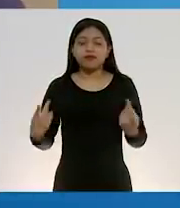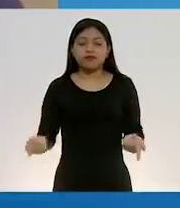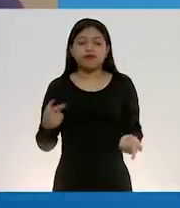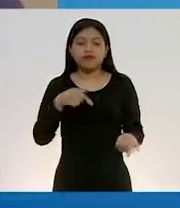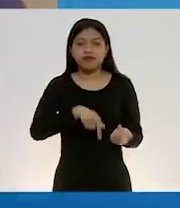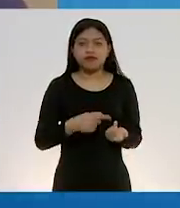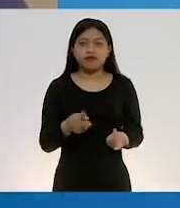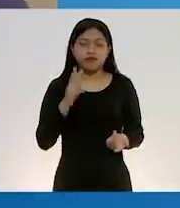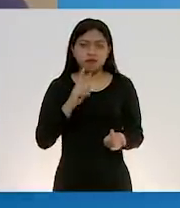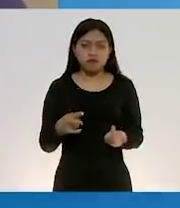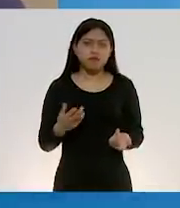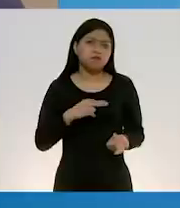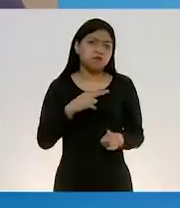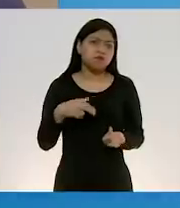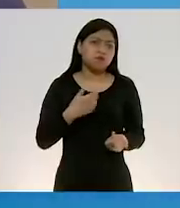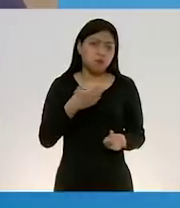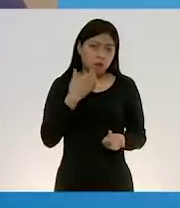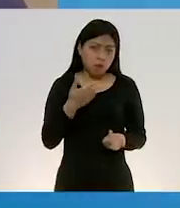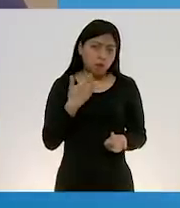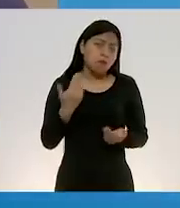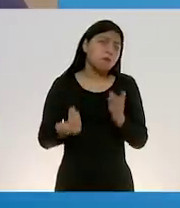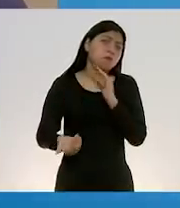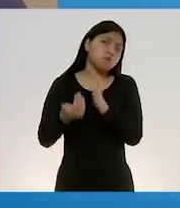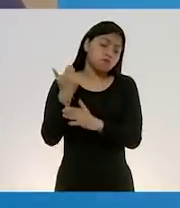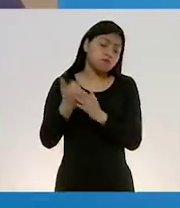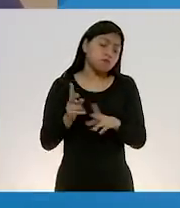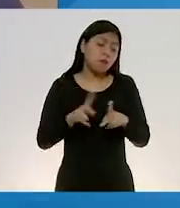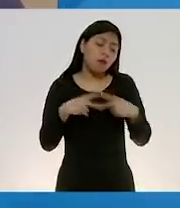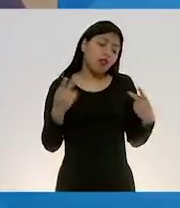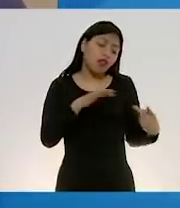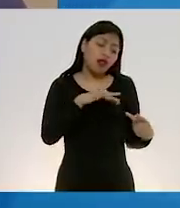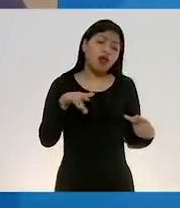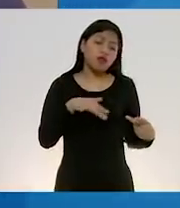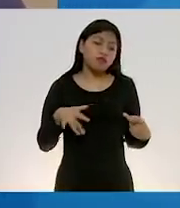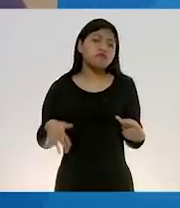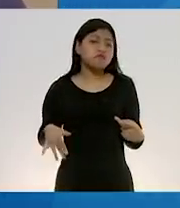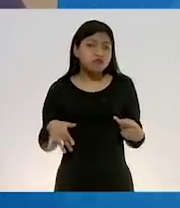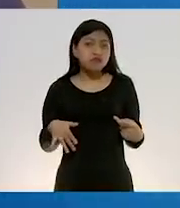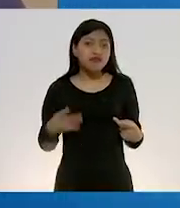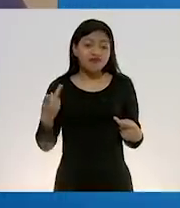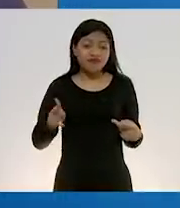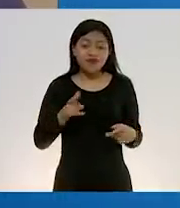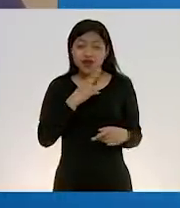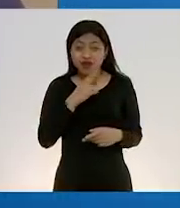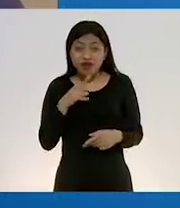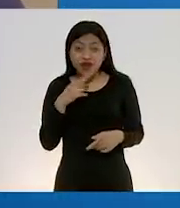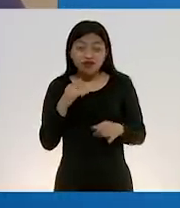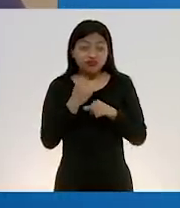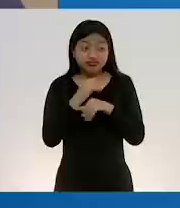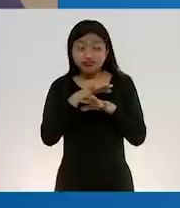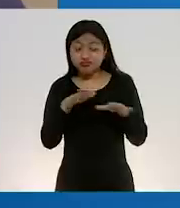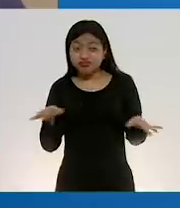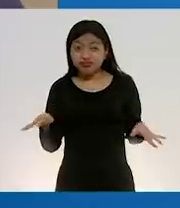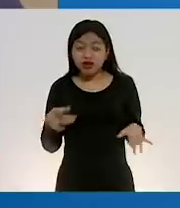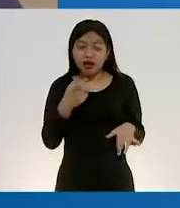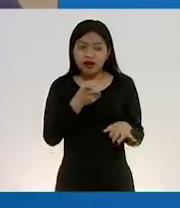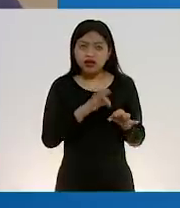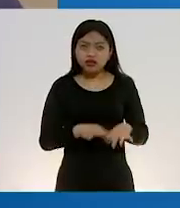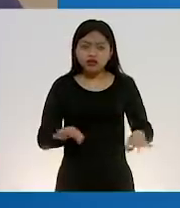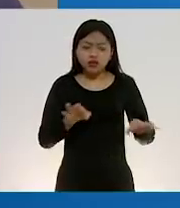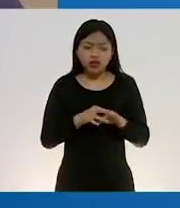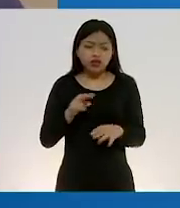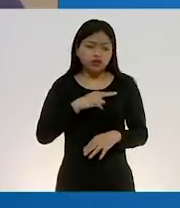muy disciplinados y en la mañana leemos el periódico, pero muchas de las noticias importantes que